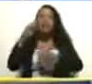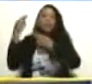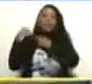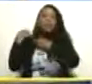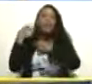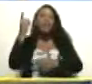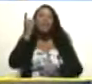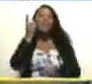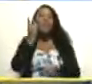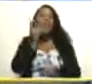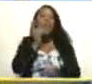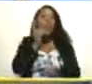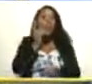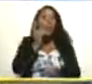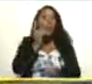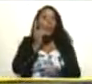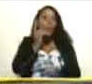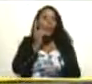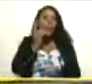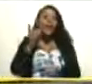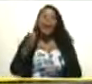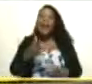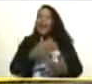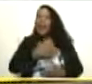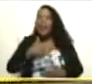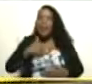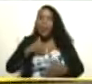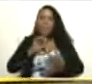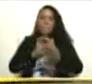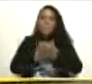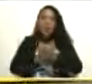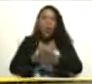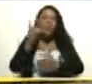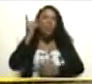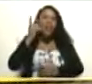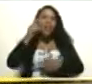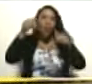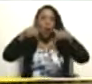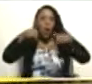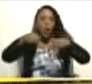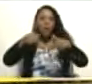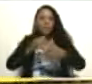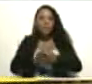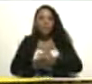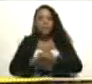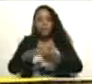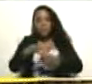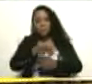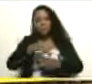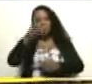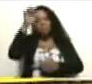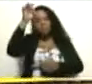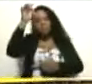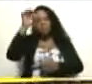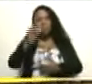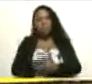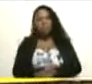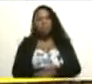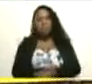Vivas, nuestro querido Darío Vivas, presente hoy aquí con su espíritu inmortal.